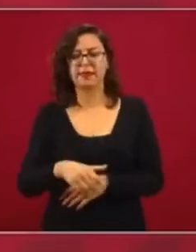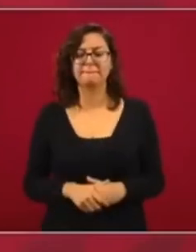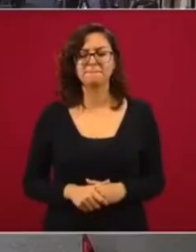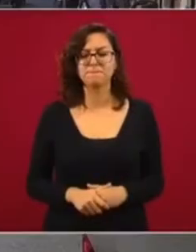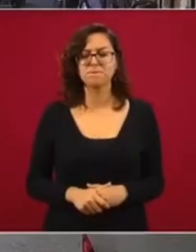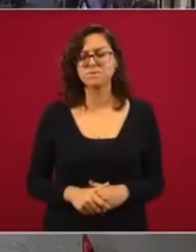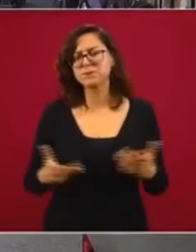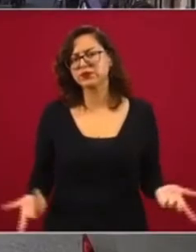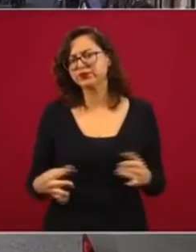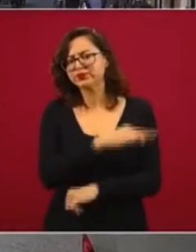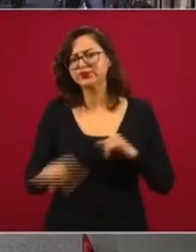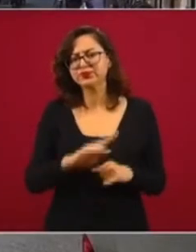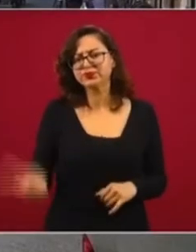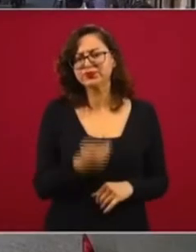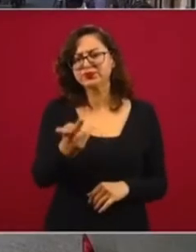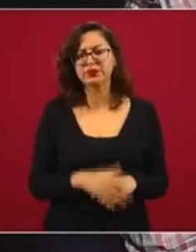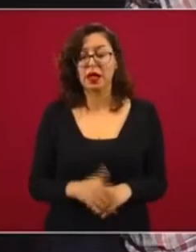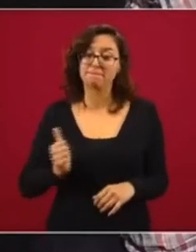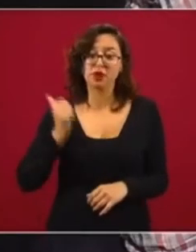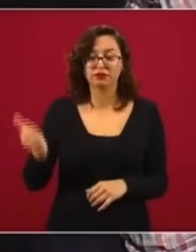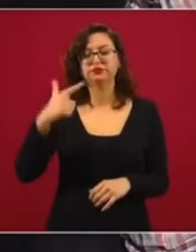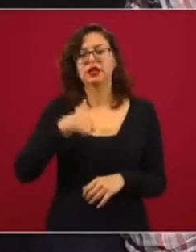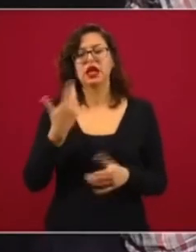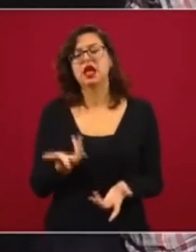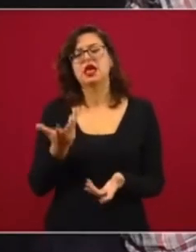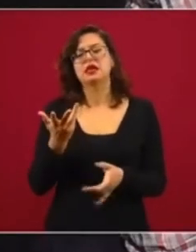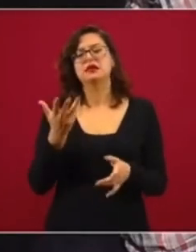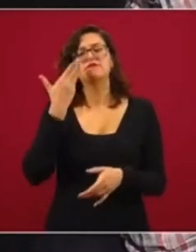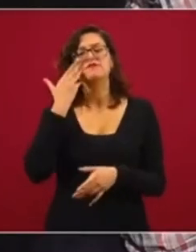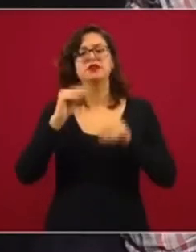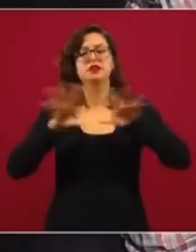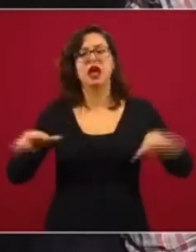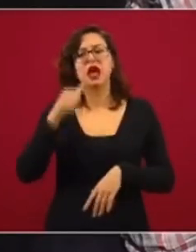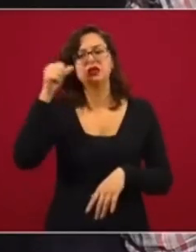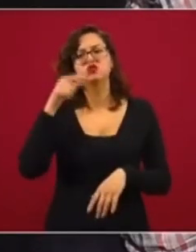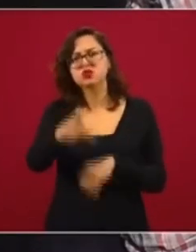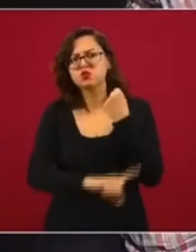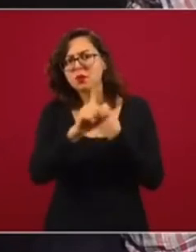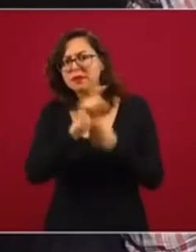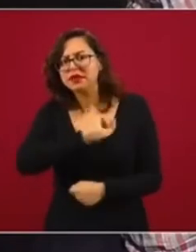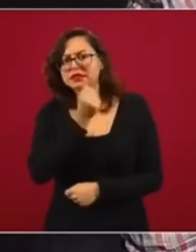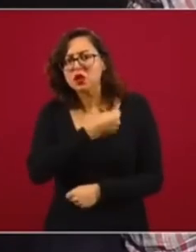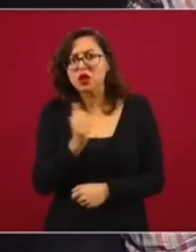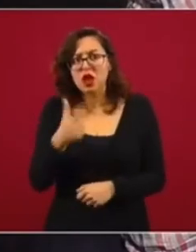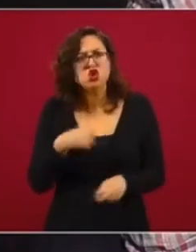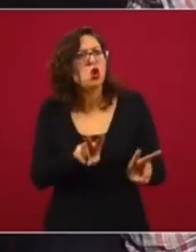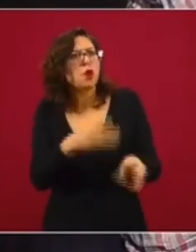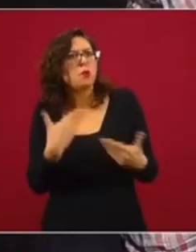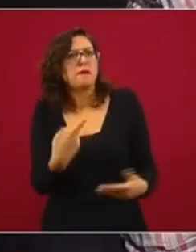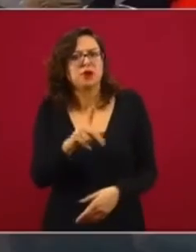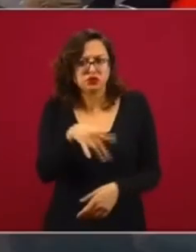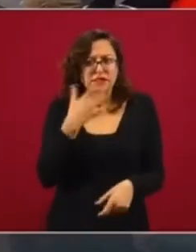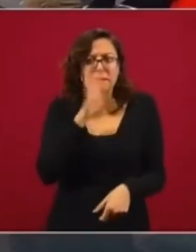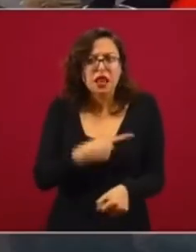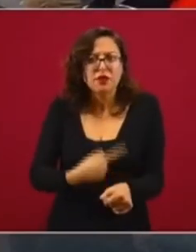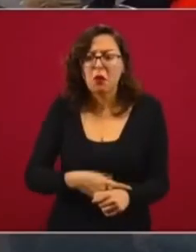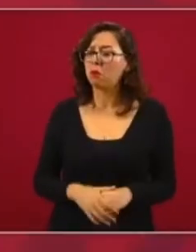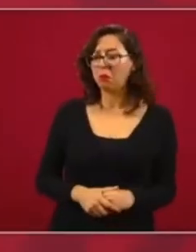Presidente, y como última pregunta, aprovechando que tengo el micrófono, circulé en redes sociales, ayer que tuvo un problema de salud usted, saber, digo, yo muy bien, pero usted le puede decir a los médicos.